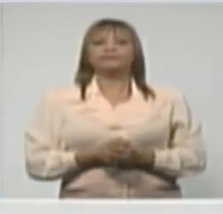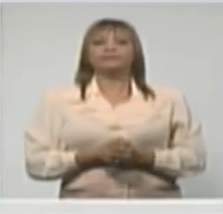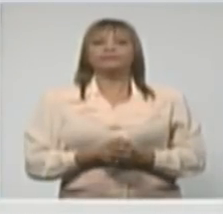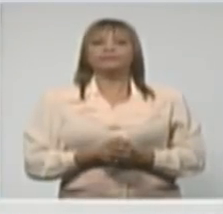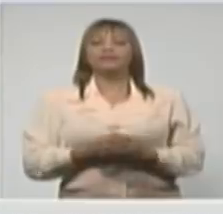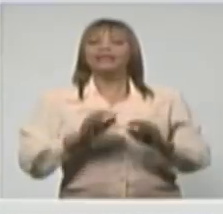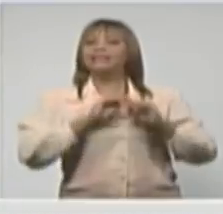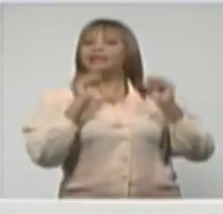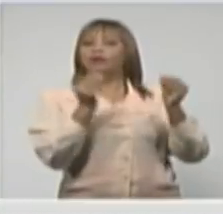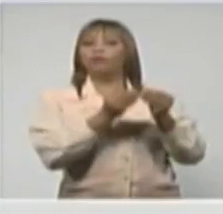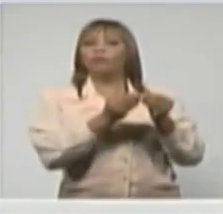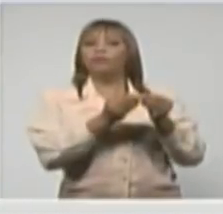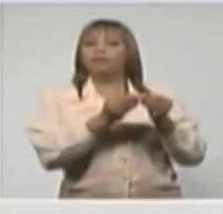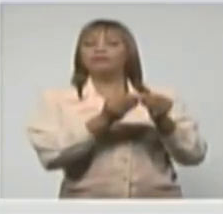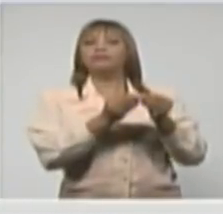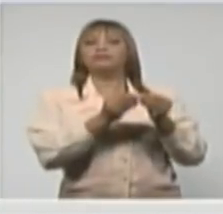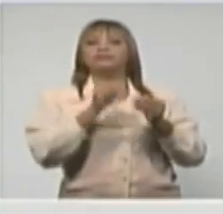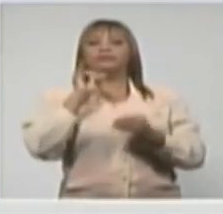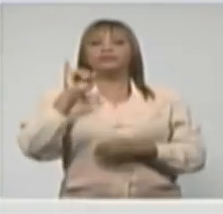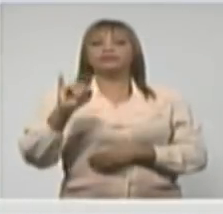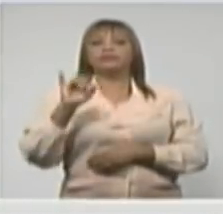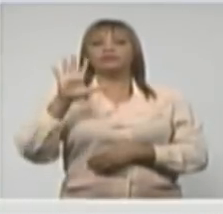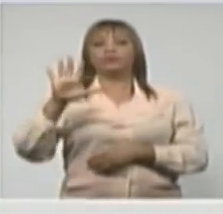total de 658